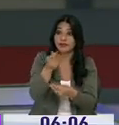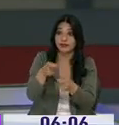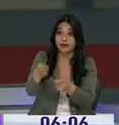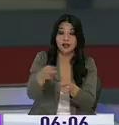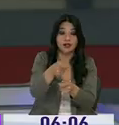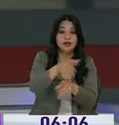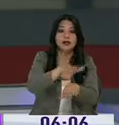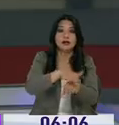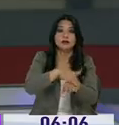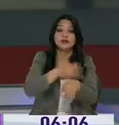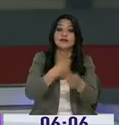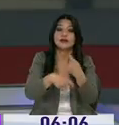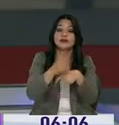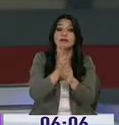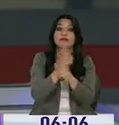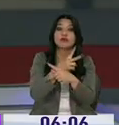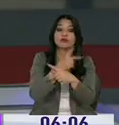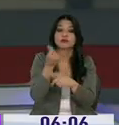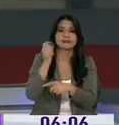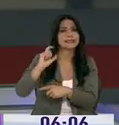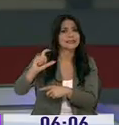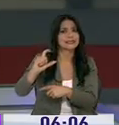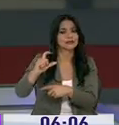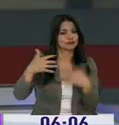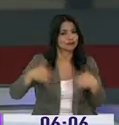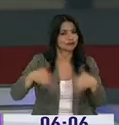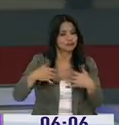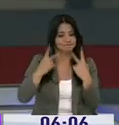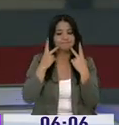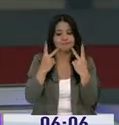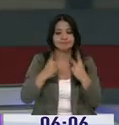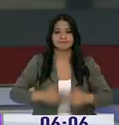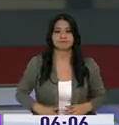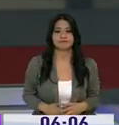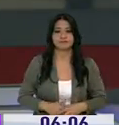por expender productos con sobreprecio. Realmente increíble. Veamos.